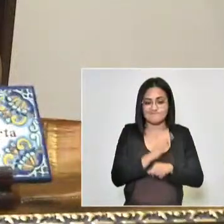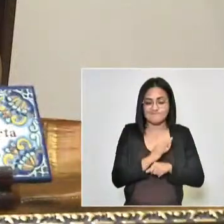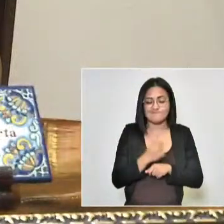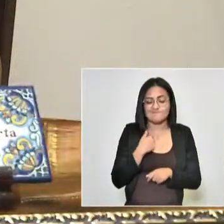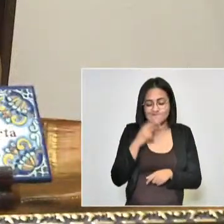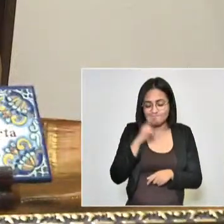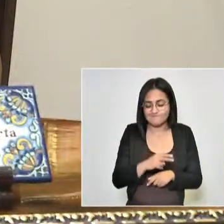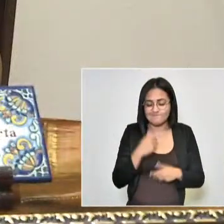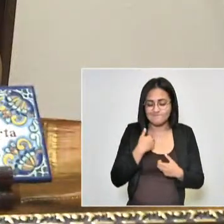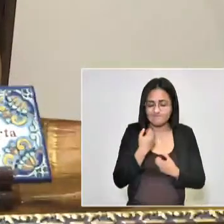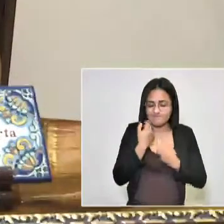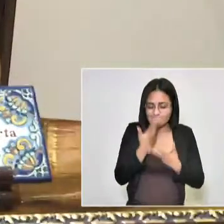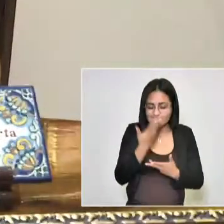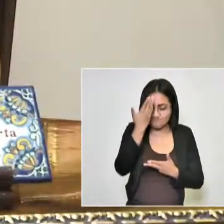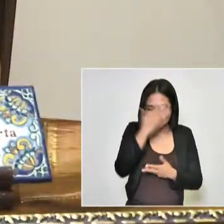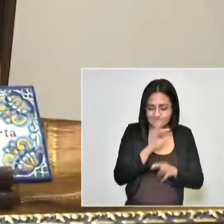privilegio.